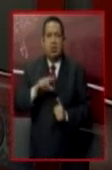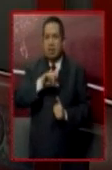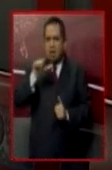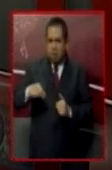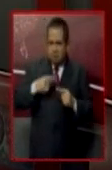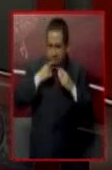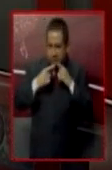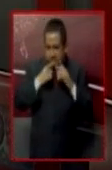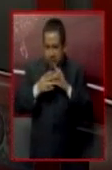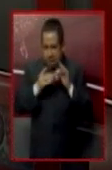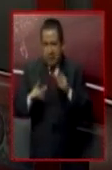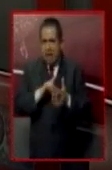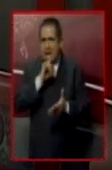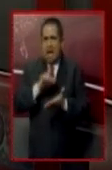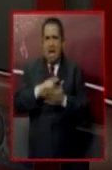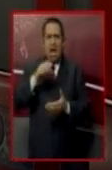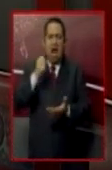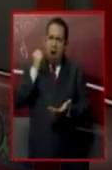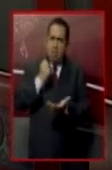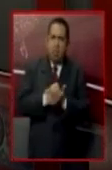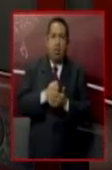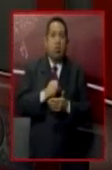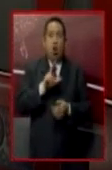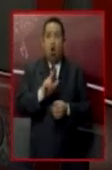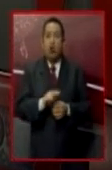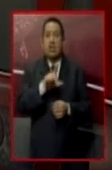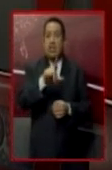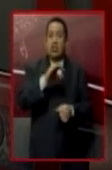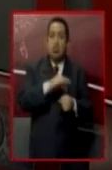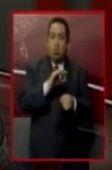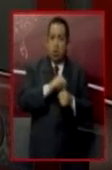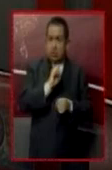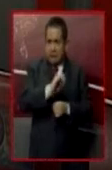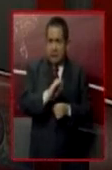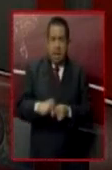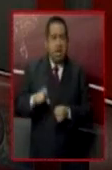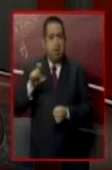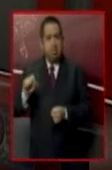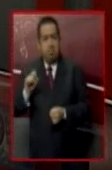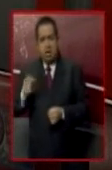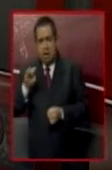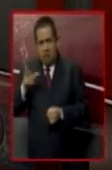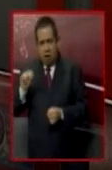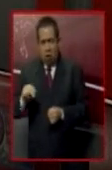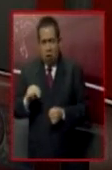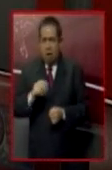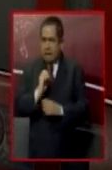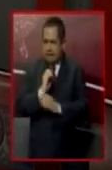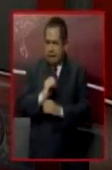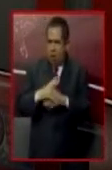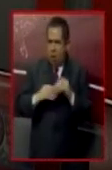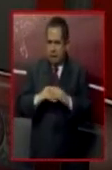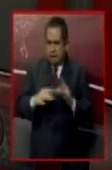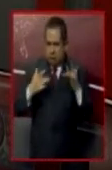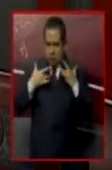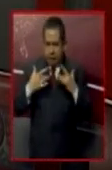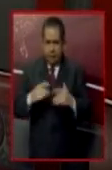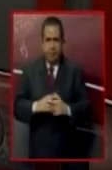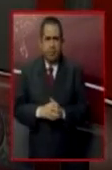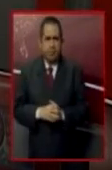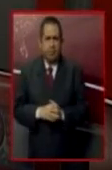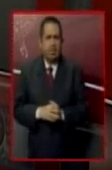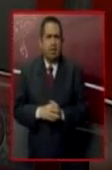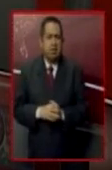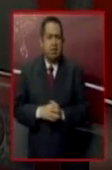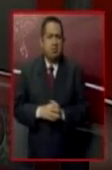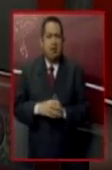de la discusión, el dictamen fue aprobado en lo general, 87 votos a favor, 20 en contra y no hubo abstenciones por parte